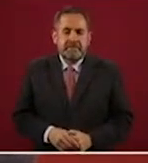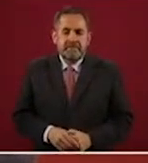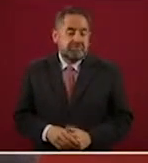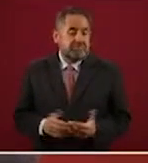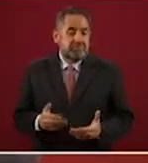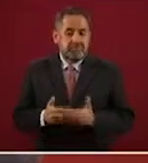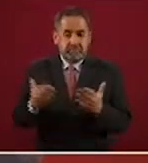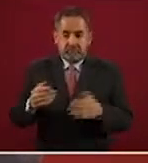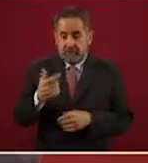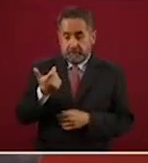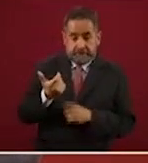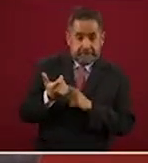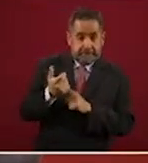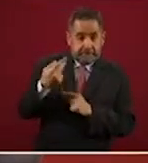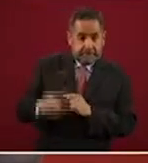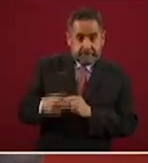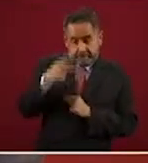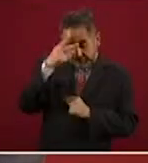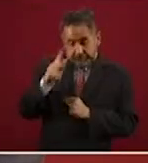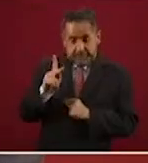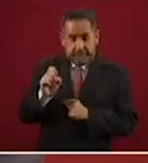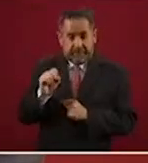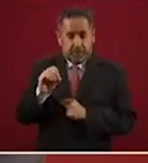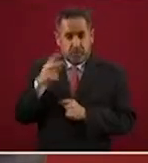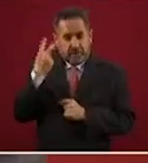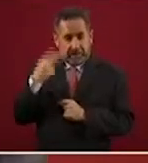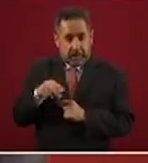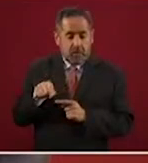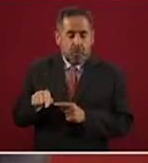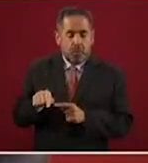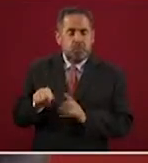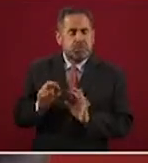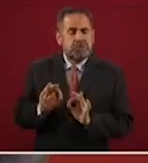Ahora el peso, a pesar de